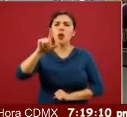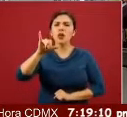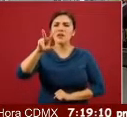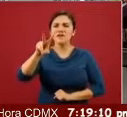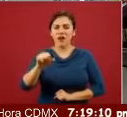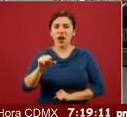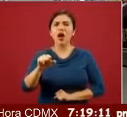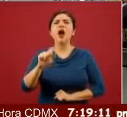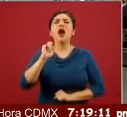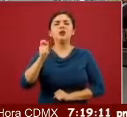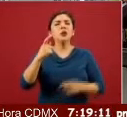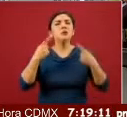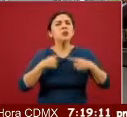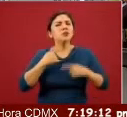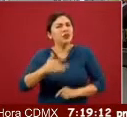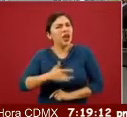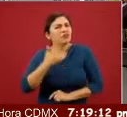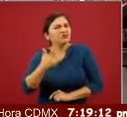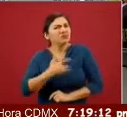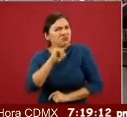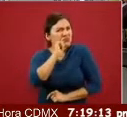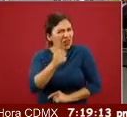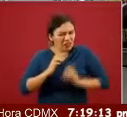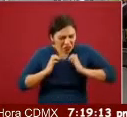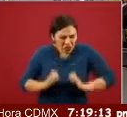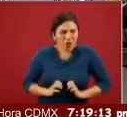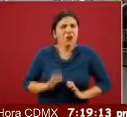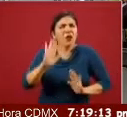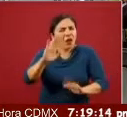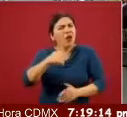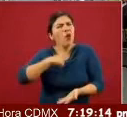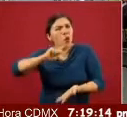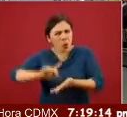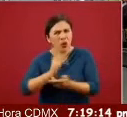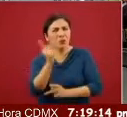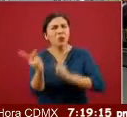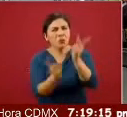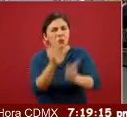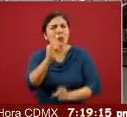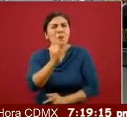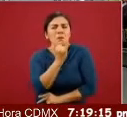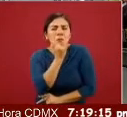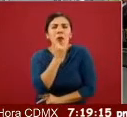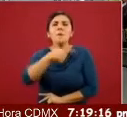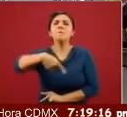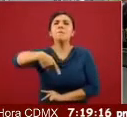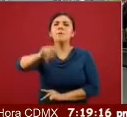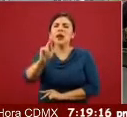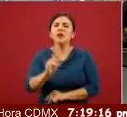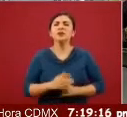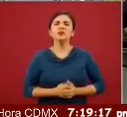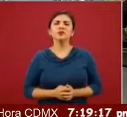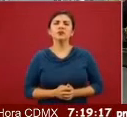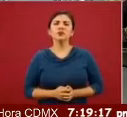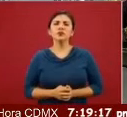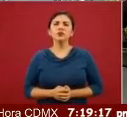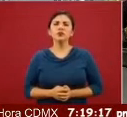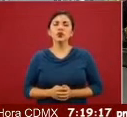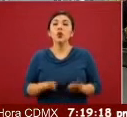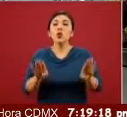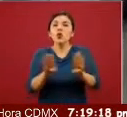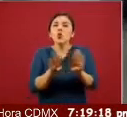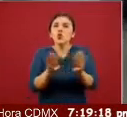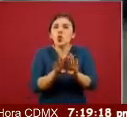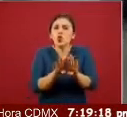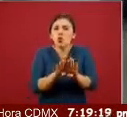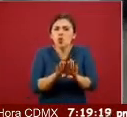asintomáticos, perdón que insista tanto al respecto, pero no sé cómo van a